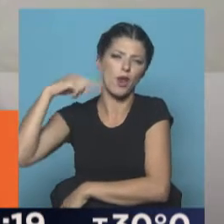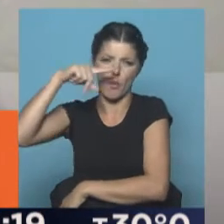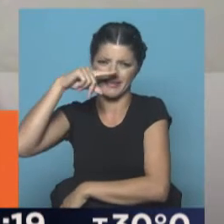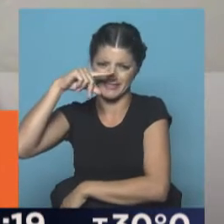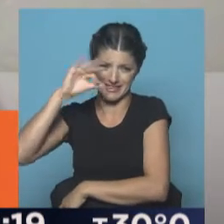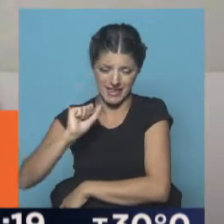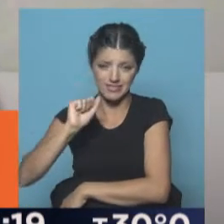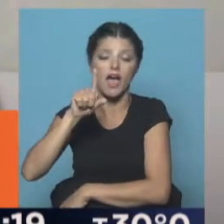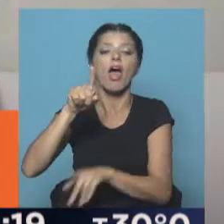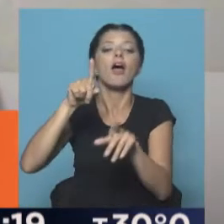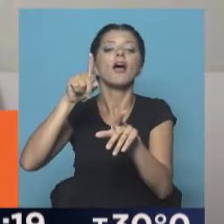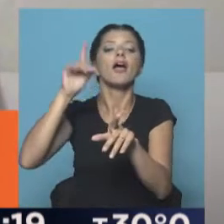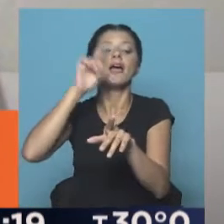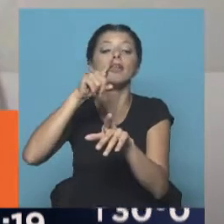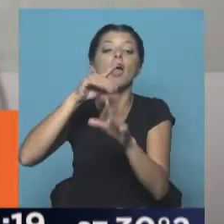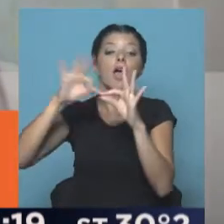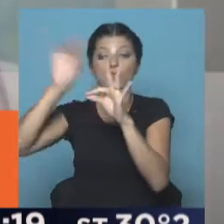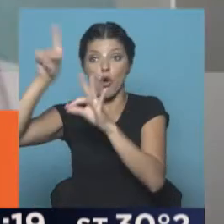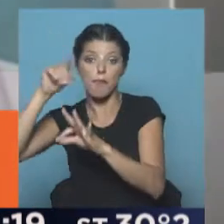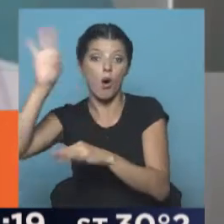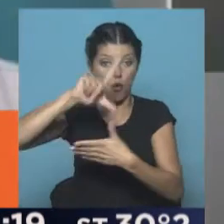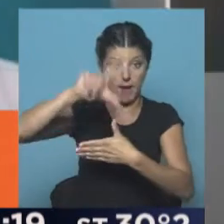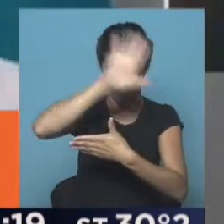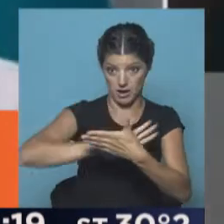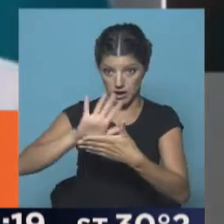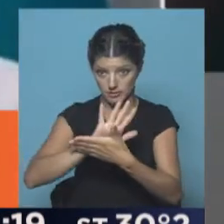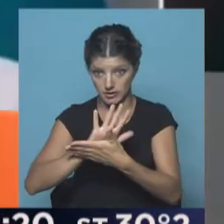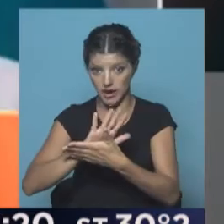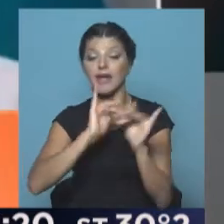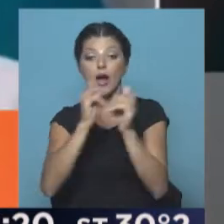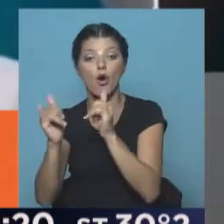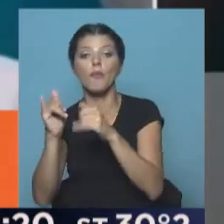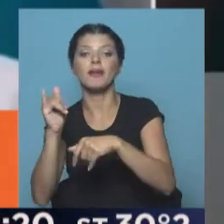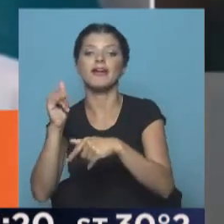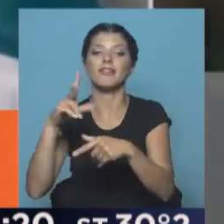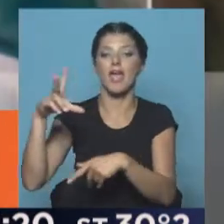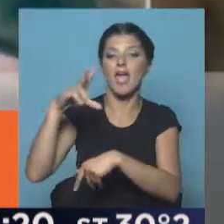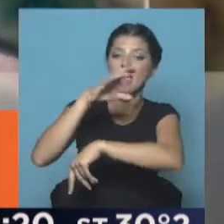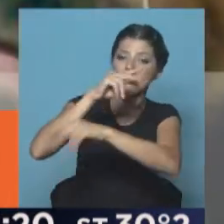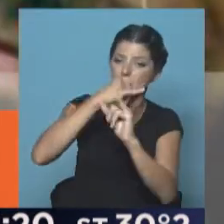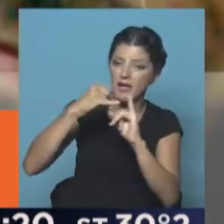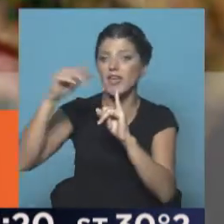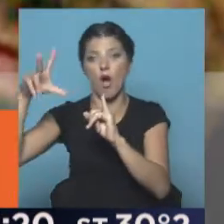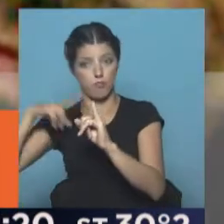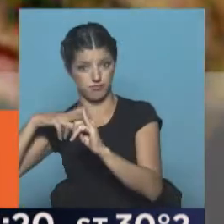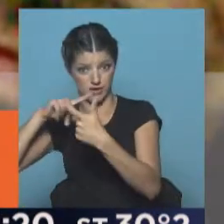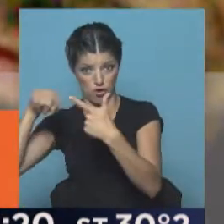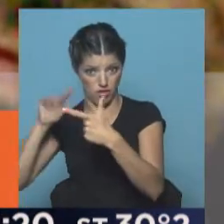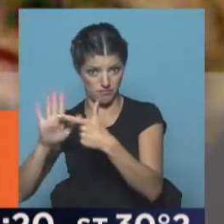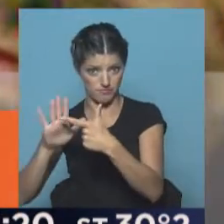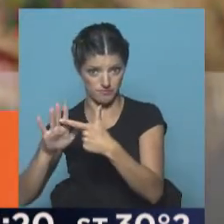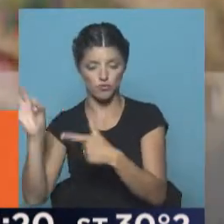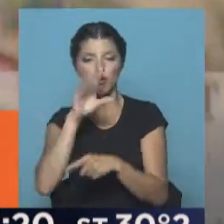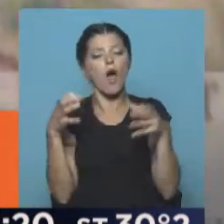América Latina, realmente tenían que ver con jóvenes de clase media o media alta. Sí. Digamos, sí. Ese es otro fenómeno, no eran